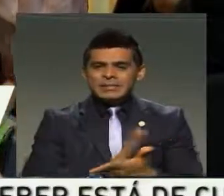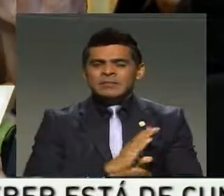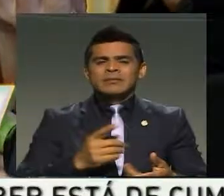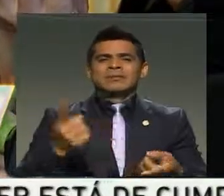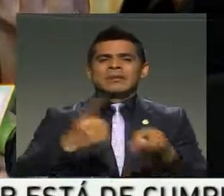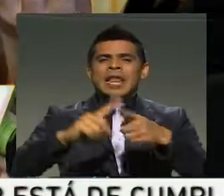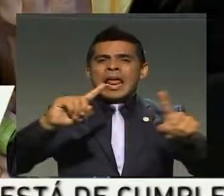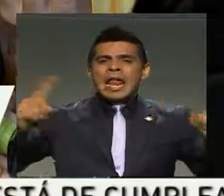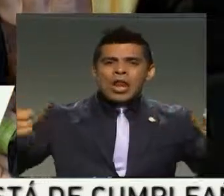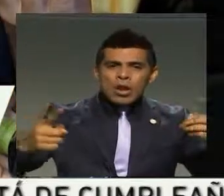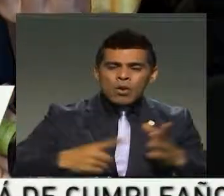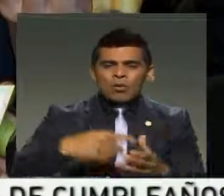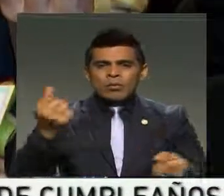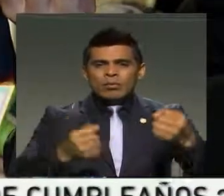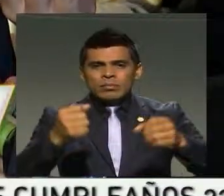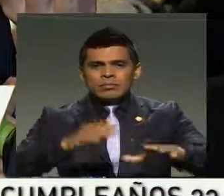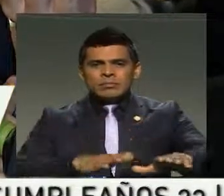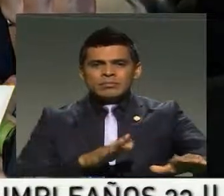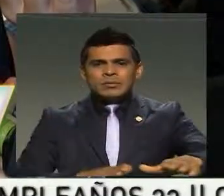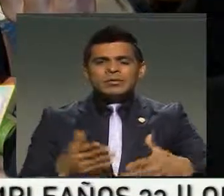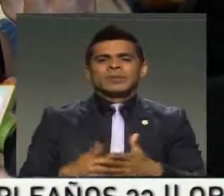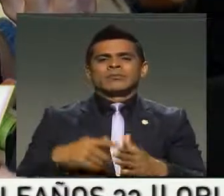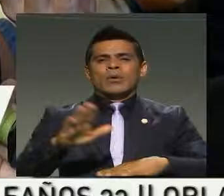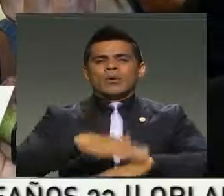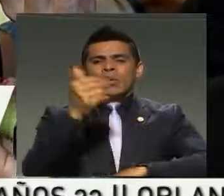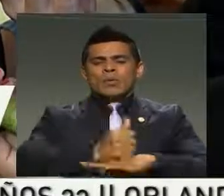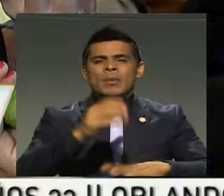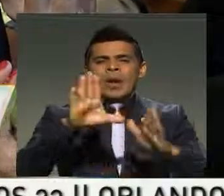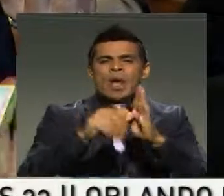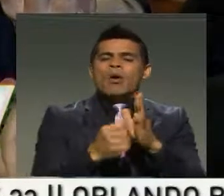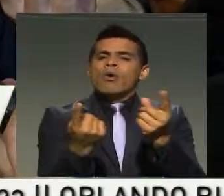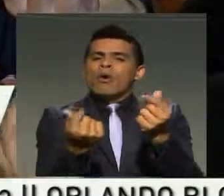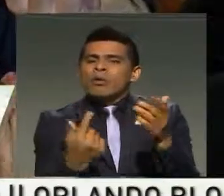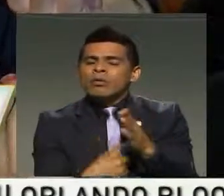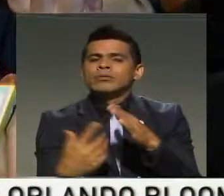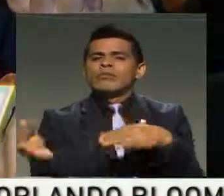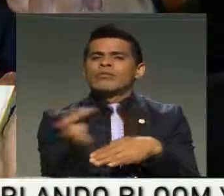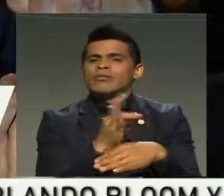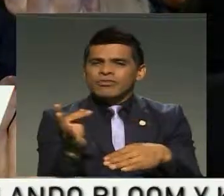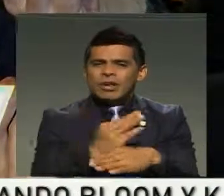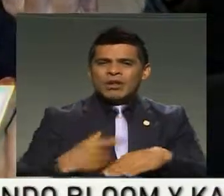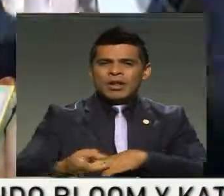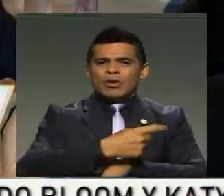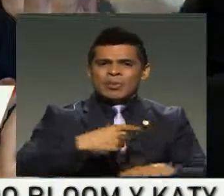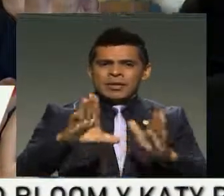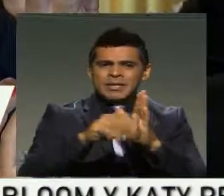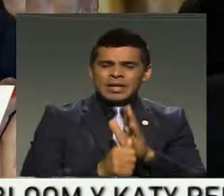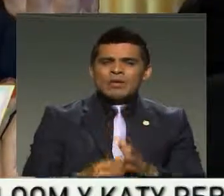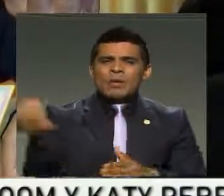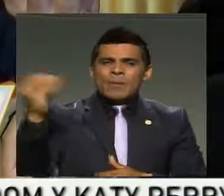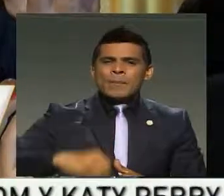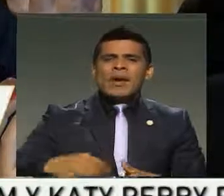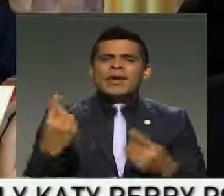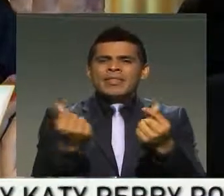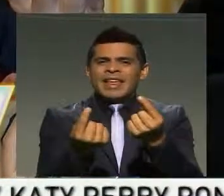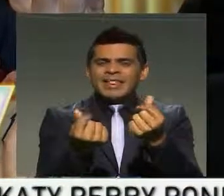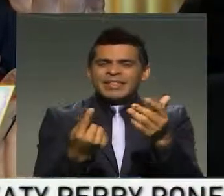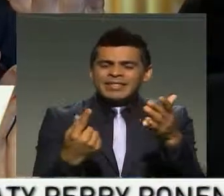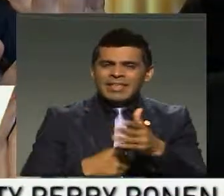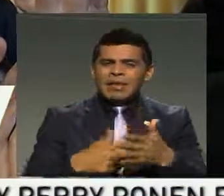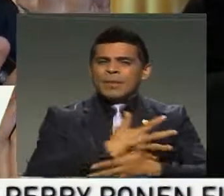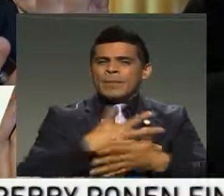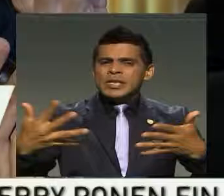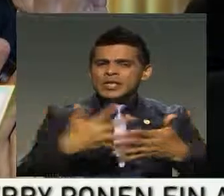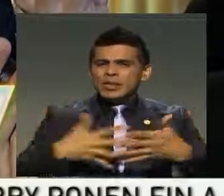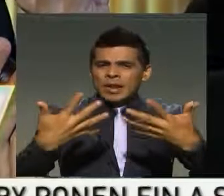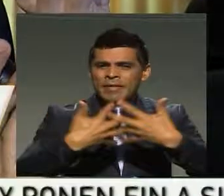no, el que caiga en un hueco, eso es culpa de la corrupción. Hay funcionarios del gobierno que se han robado más de un tercio de lo que entró por